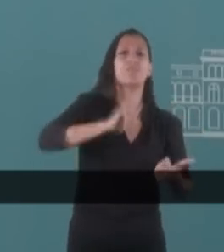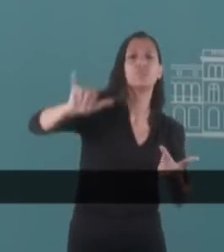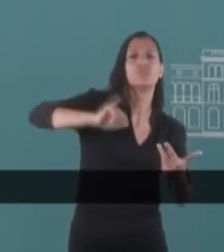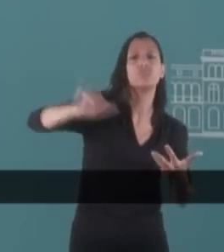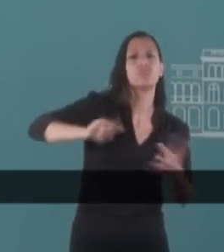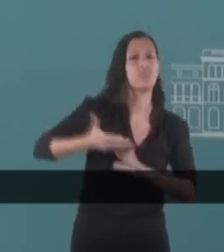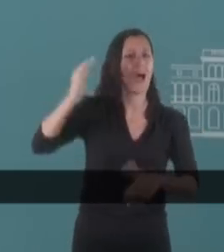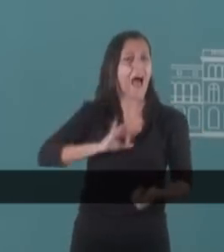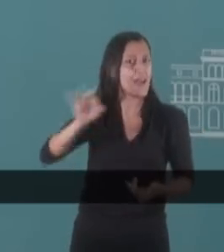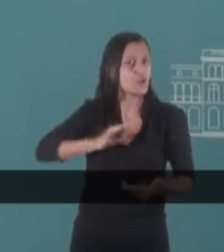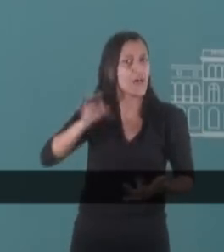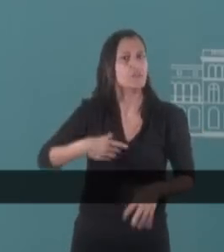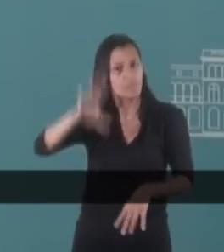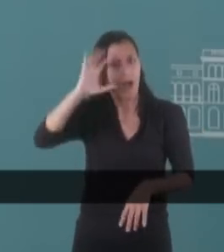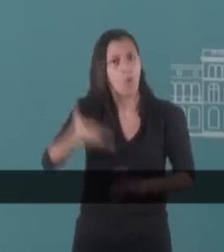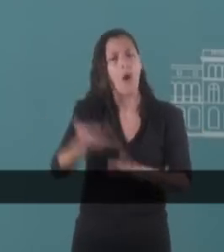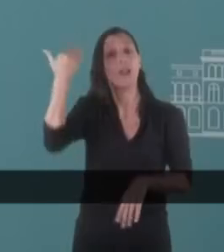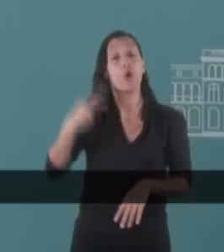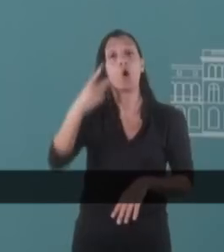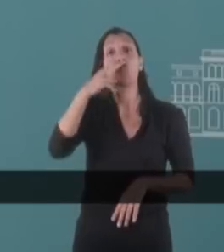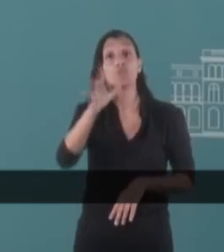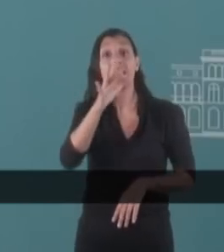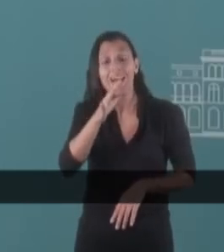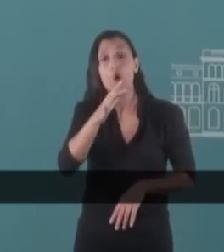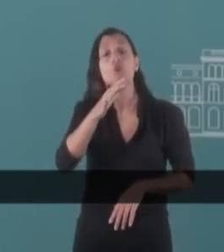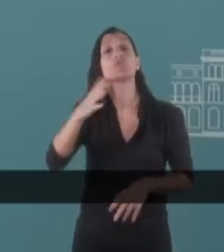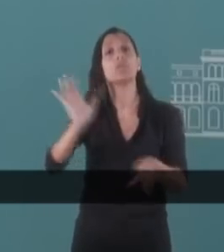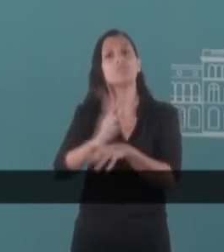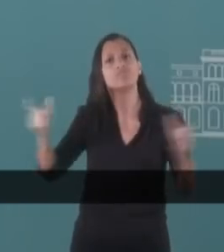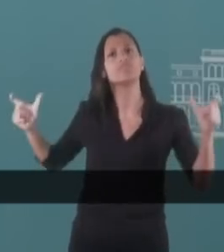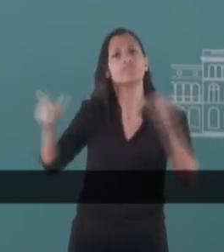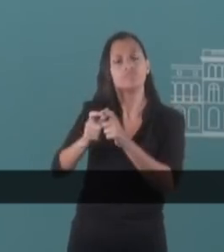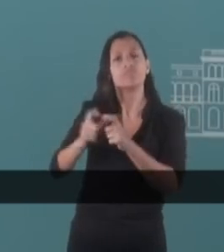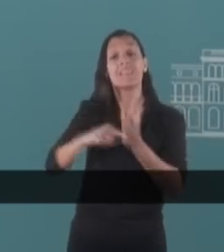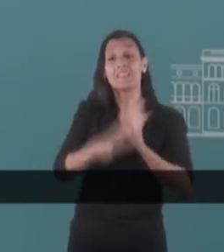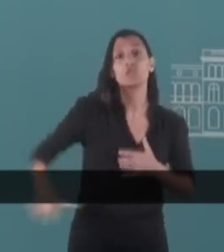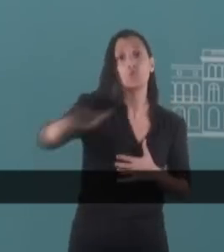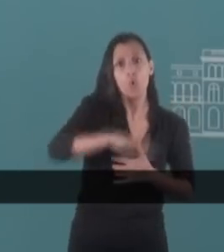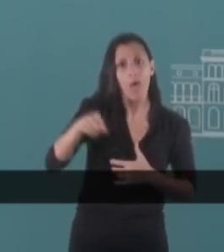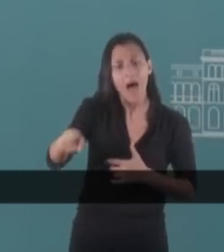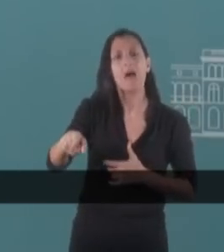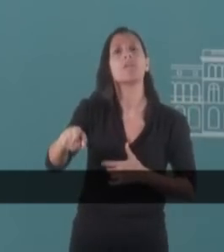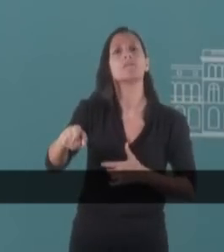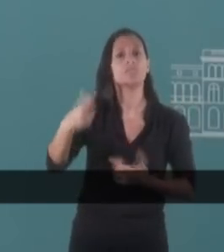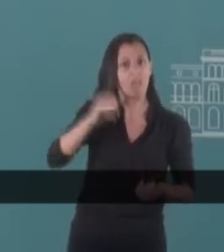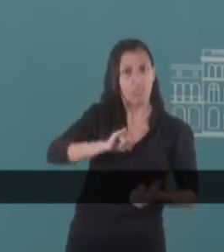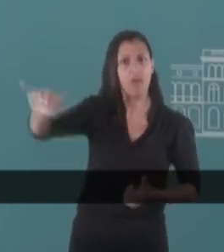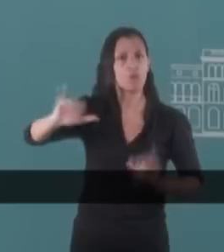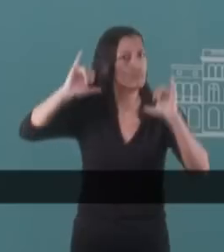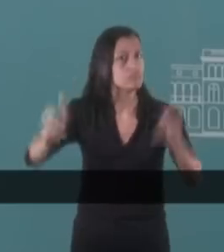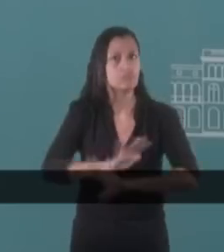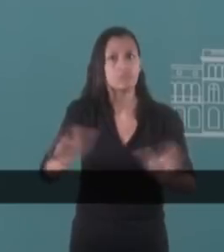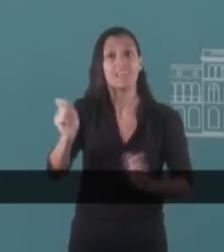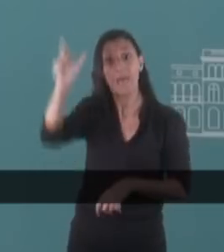hace muchísimos años. Yo recuerdo que en el 2014 la auditoría de la Ciudad de Buenos Aires, Eduardo Epstein, denunció que